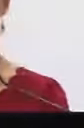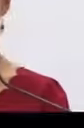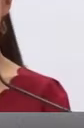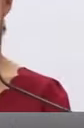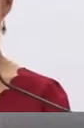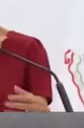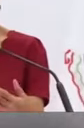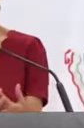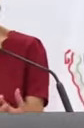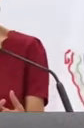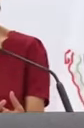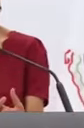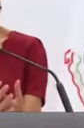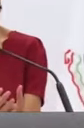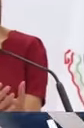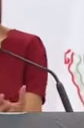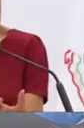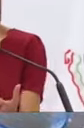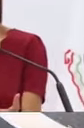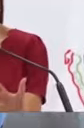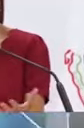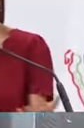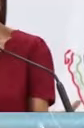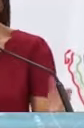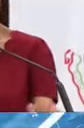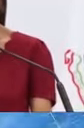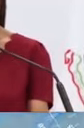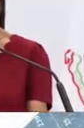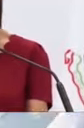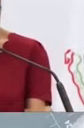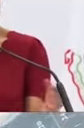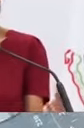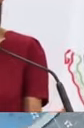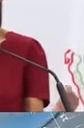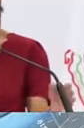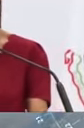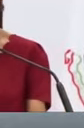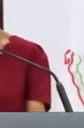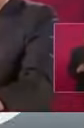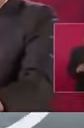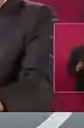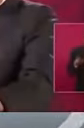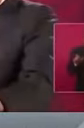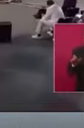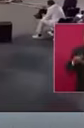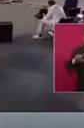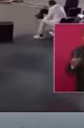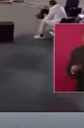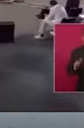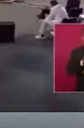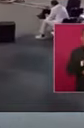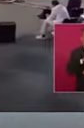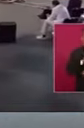Con ella. Pero es doloso decir que el presidente dice abrazos a los criminales. ¿Cuándo ha dicho eso? Pero también